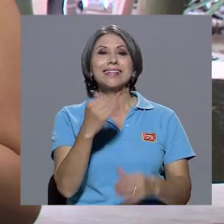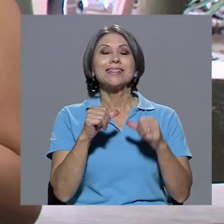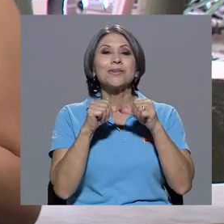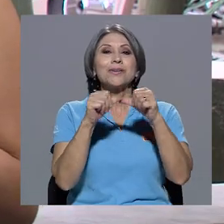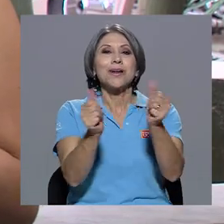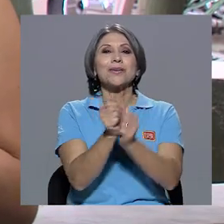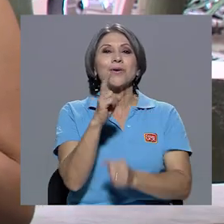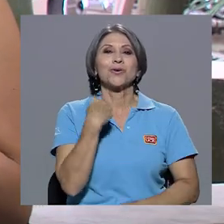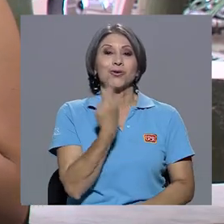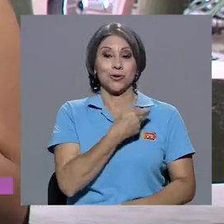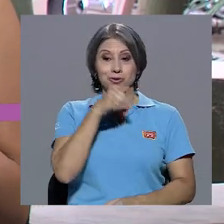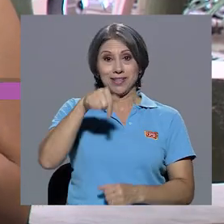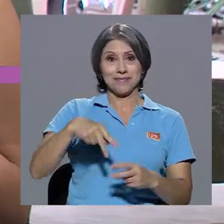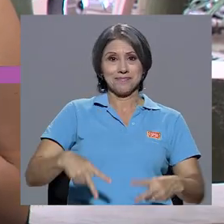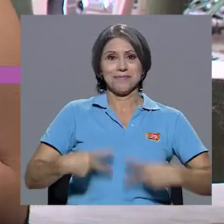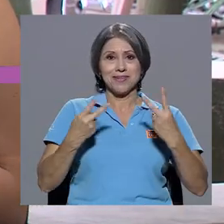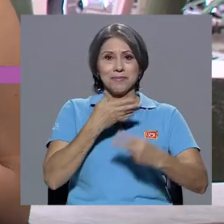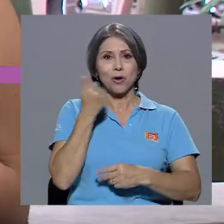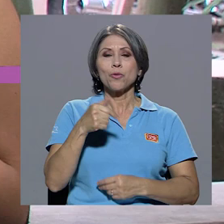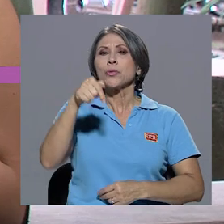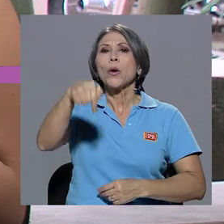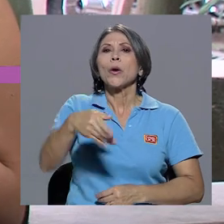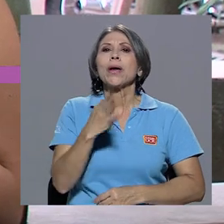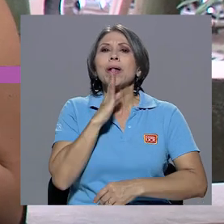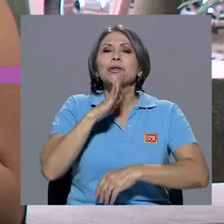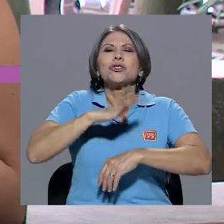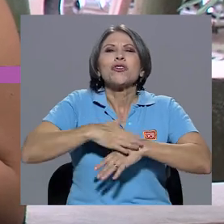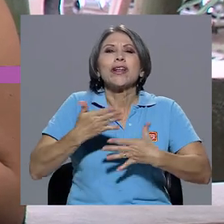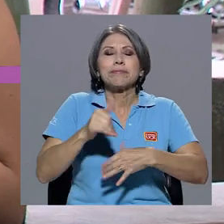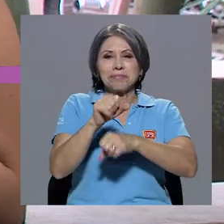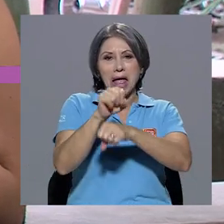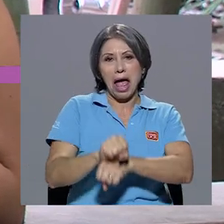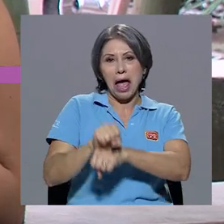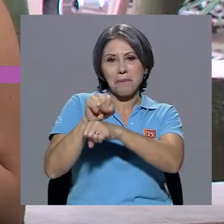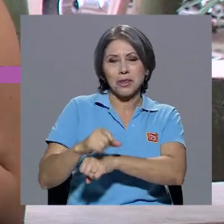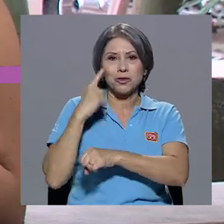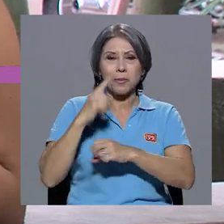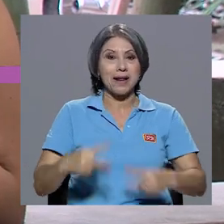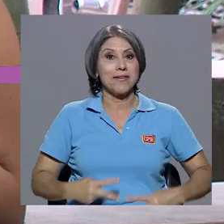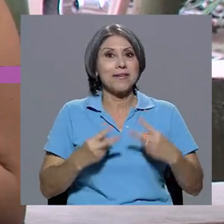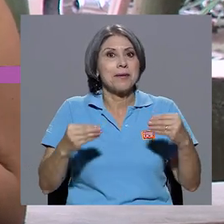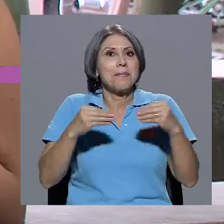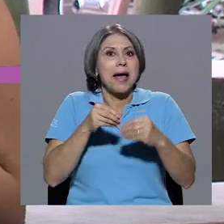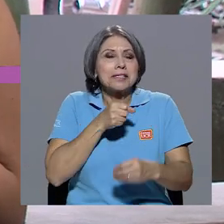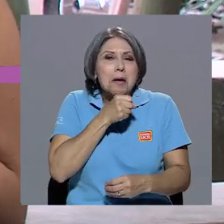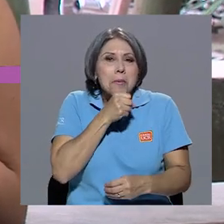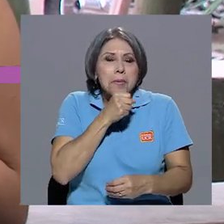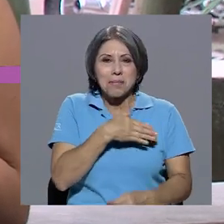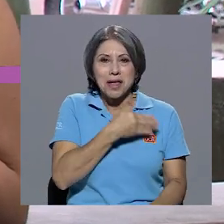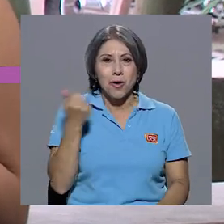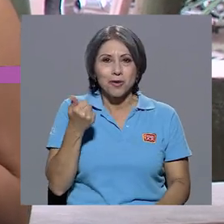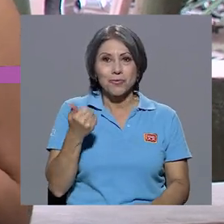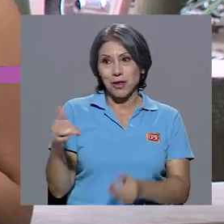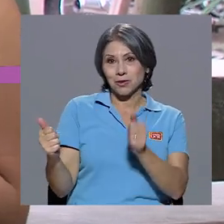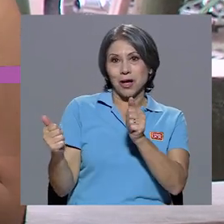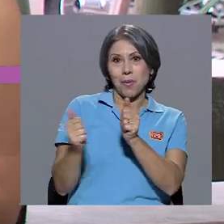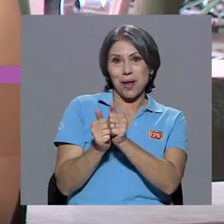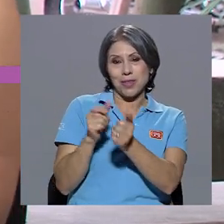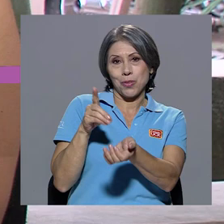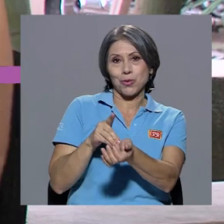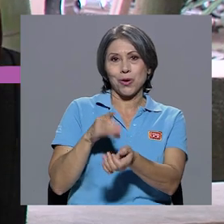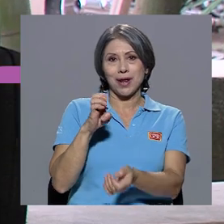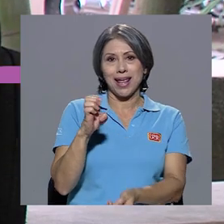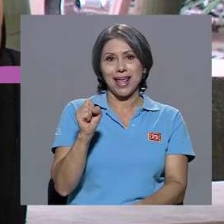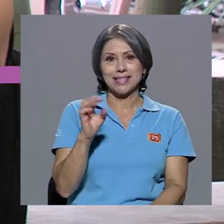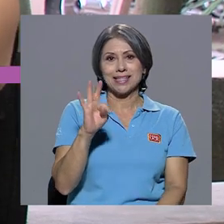Gracias por continuar con nosotros en Vivir Mejor. El día de hoy conversando acerca de los hábitos para vivir más y mejor. Para ello nos acompaña